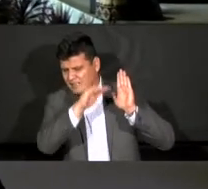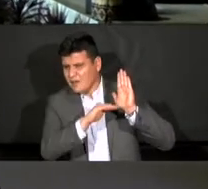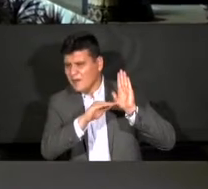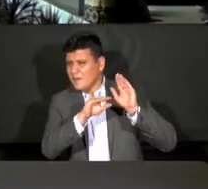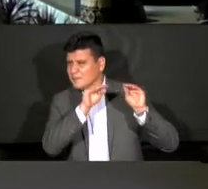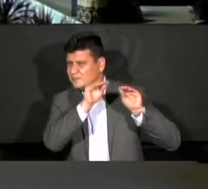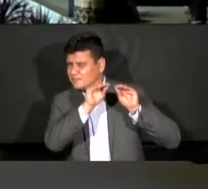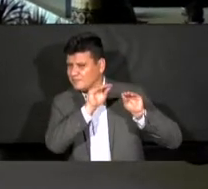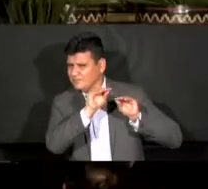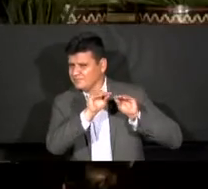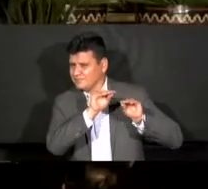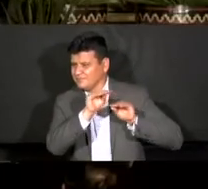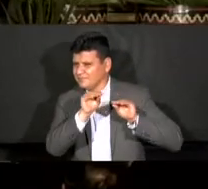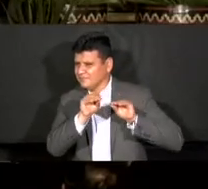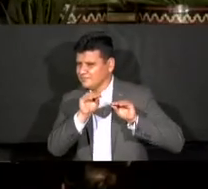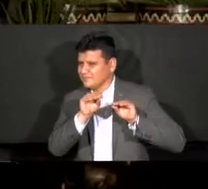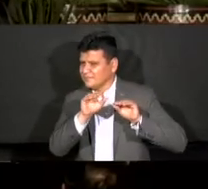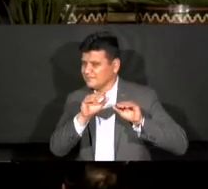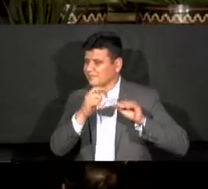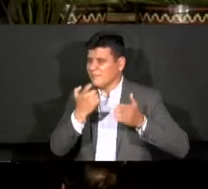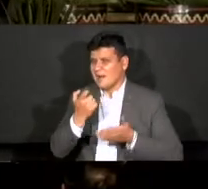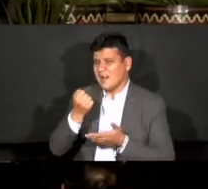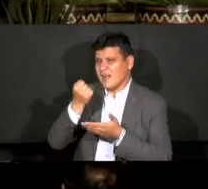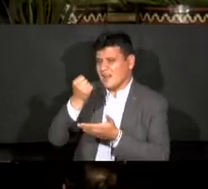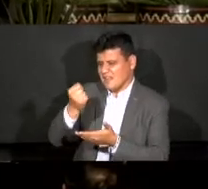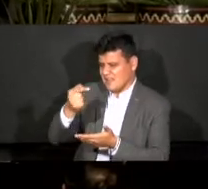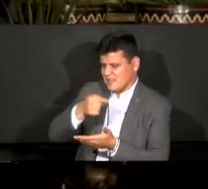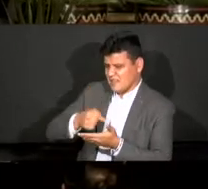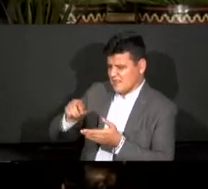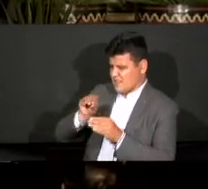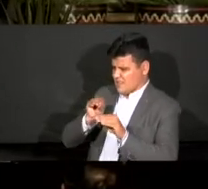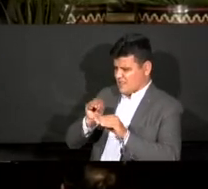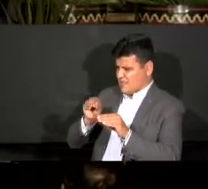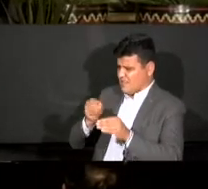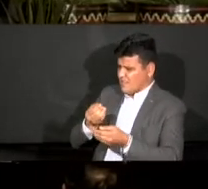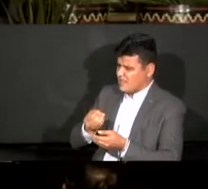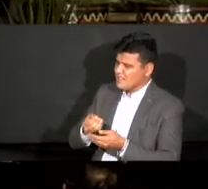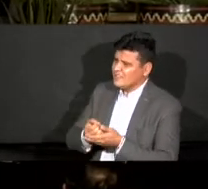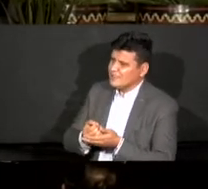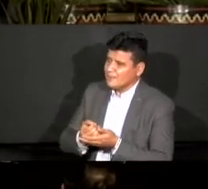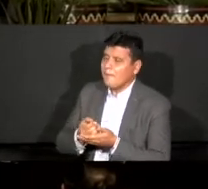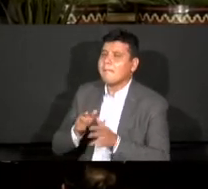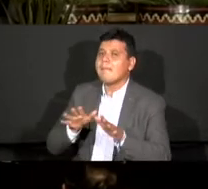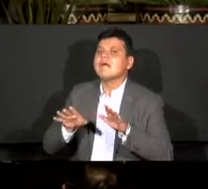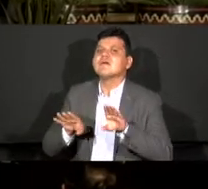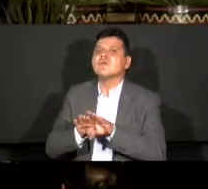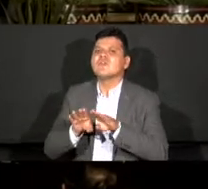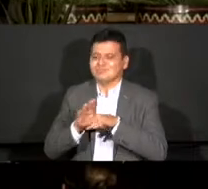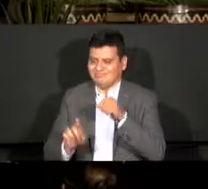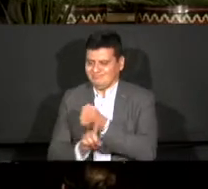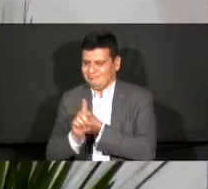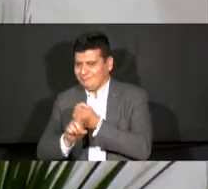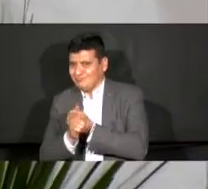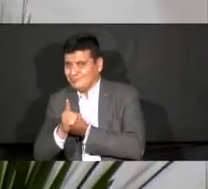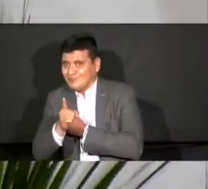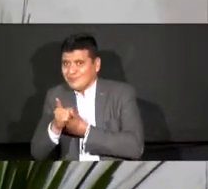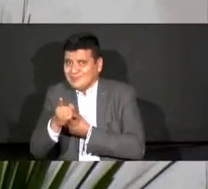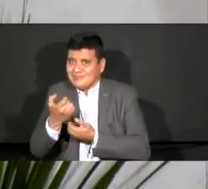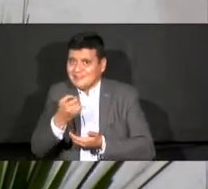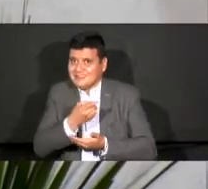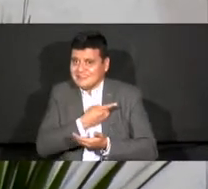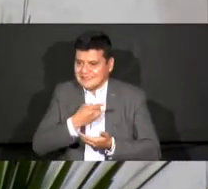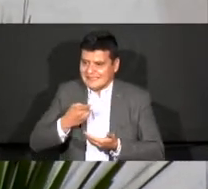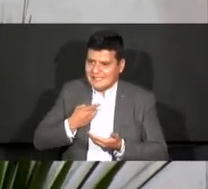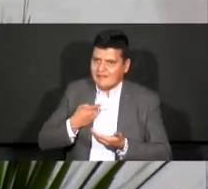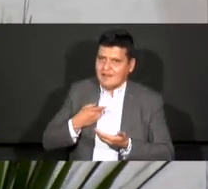nos permitirán hacer con toda dignidad frente a este caos financiero. Primero, a